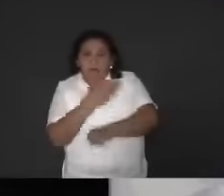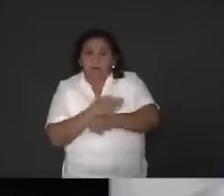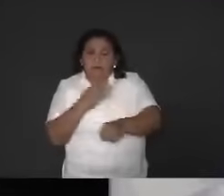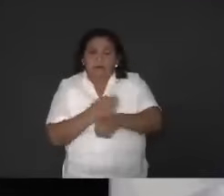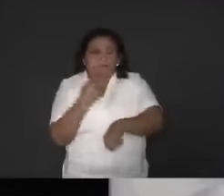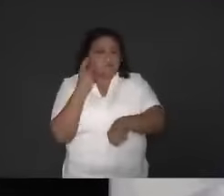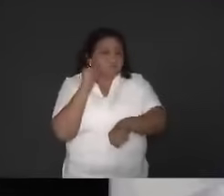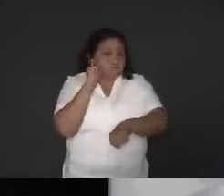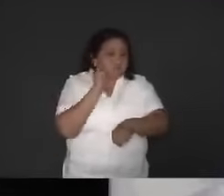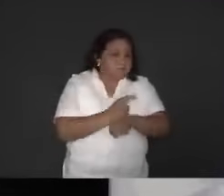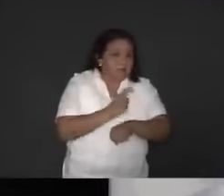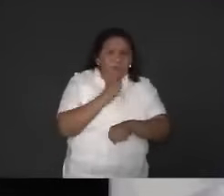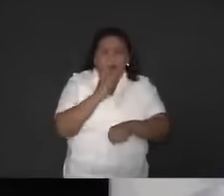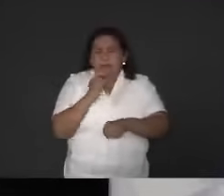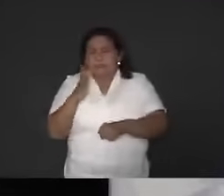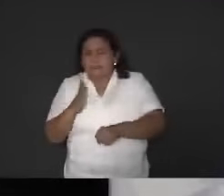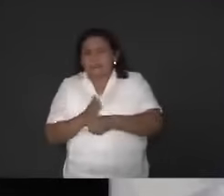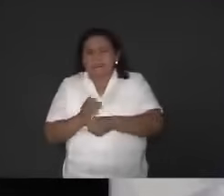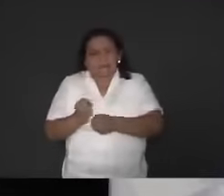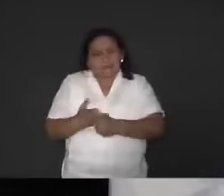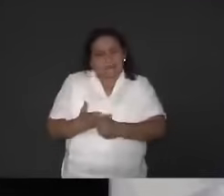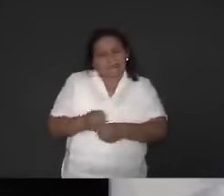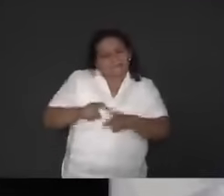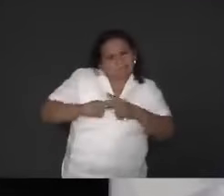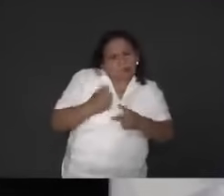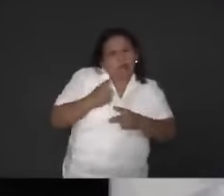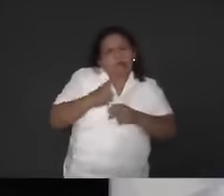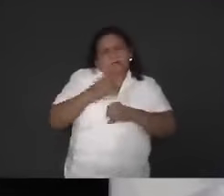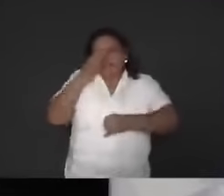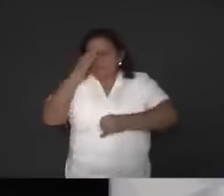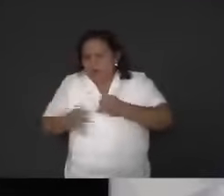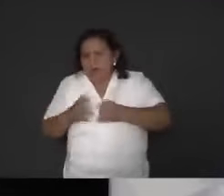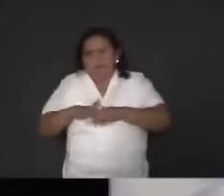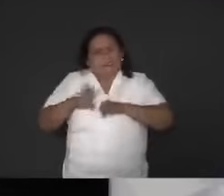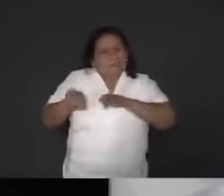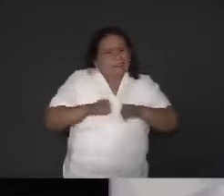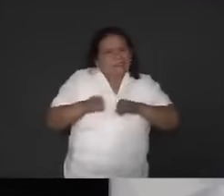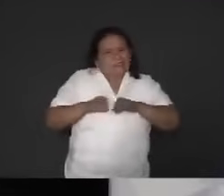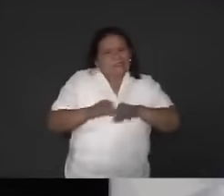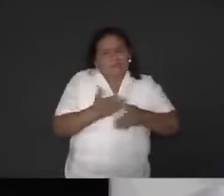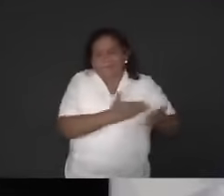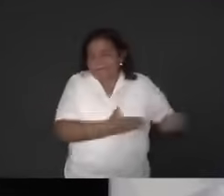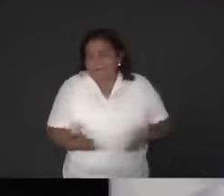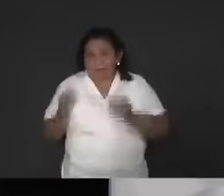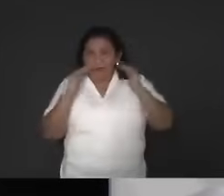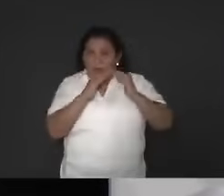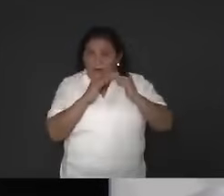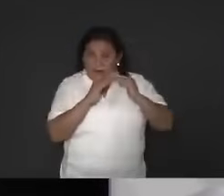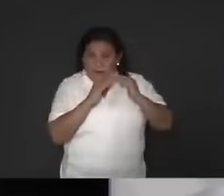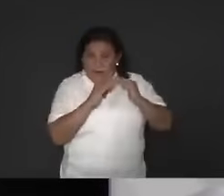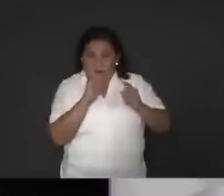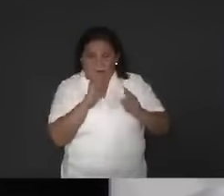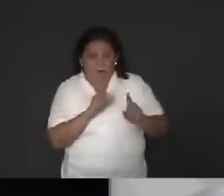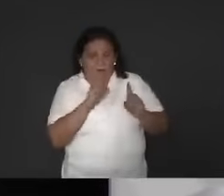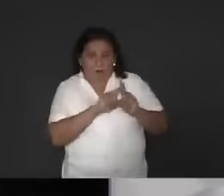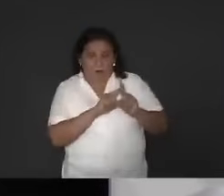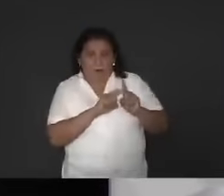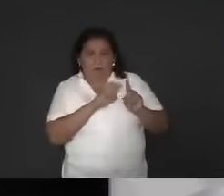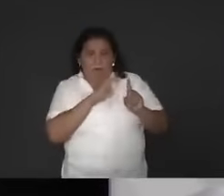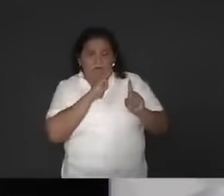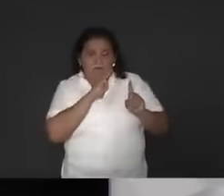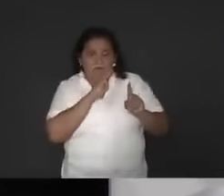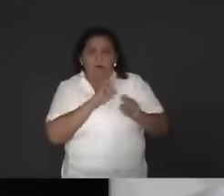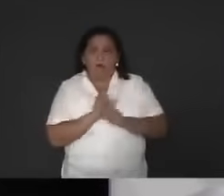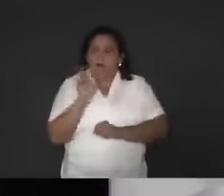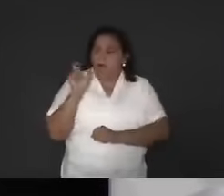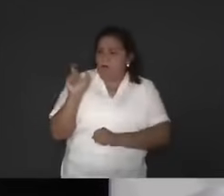se despiertan, las últimas en dormirse y las que tienen que trabajar para además llevar sustento a su hogar. Por eso vamos a hacer la tarjeta